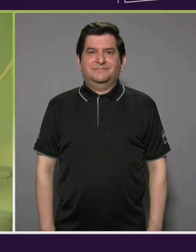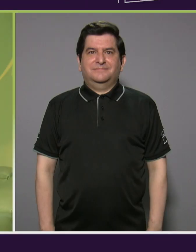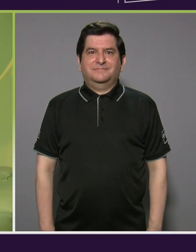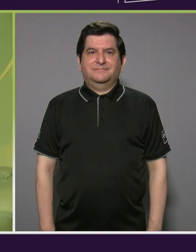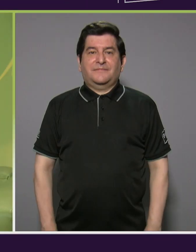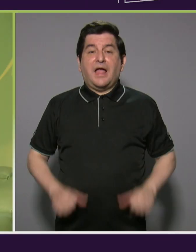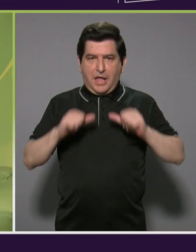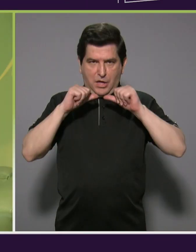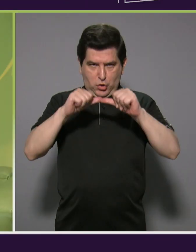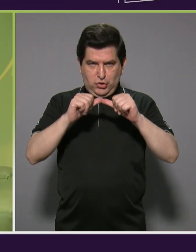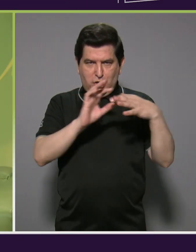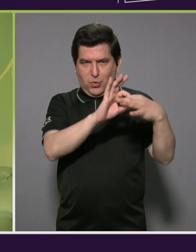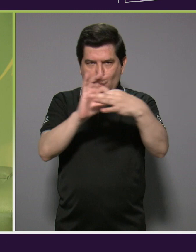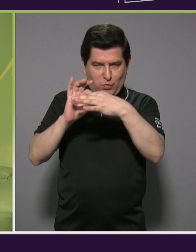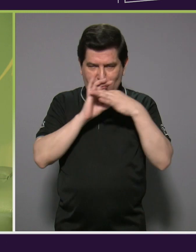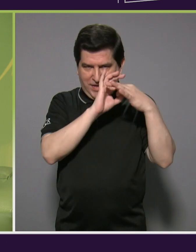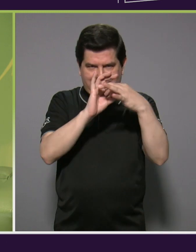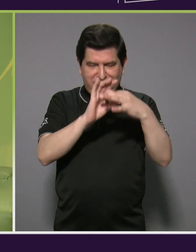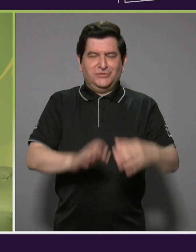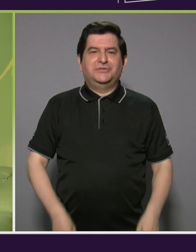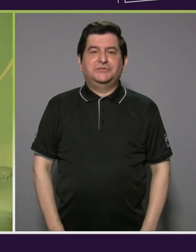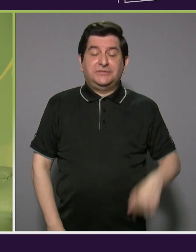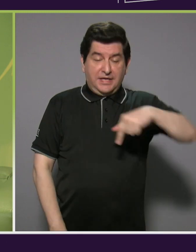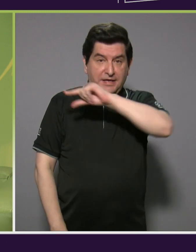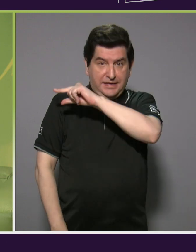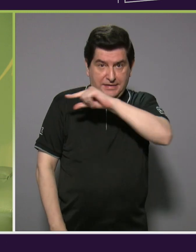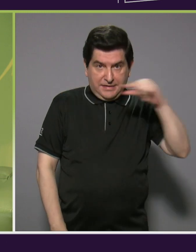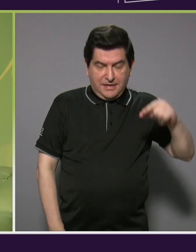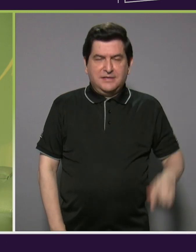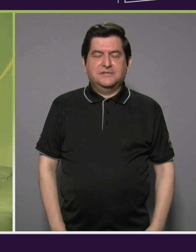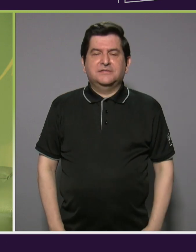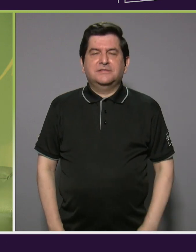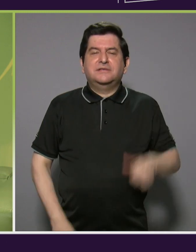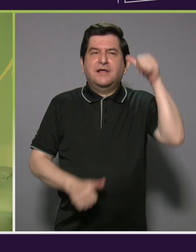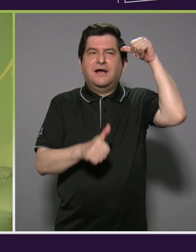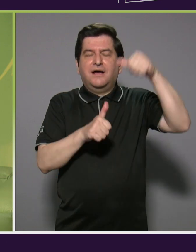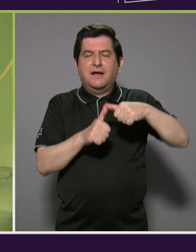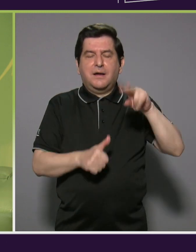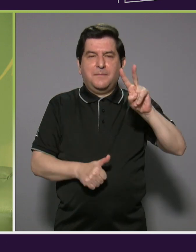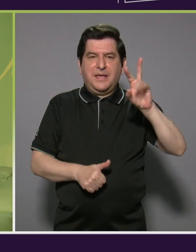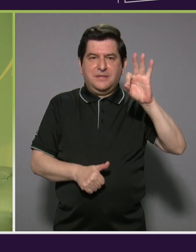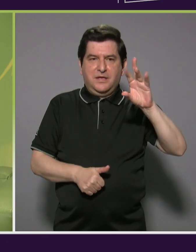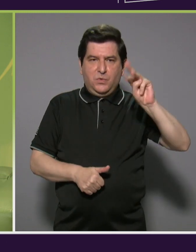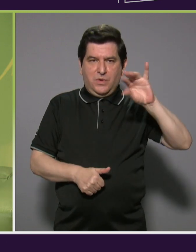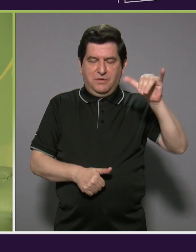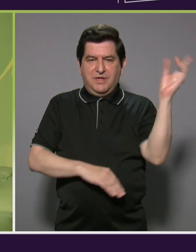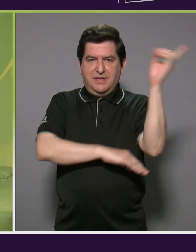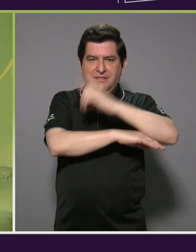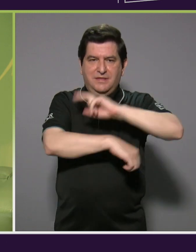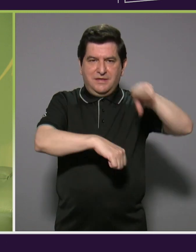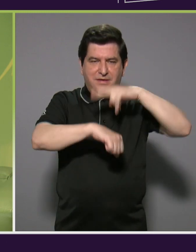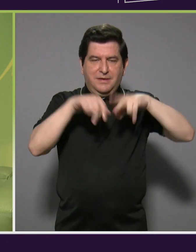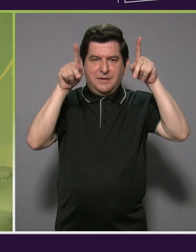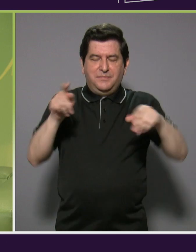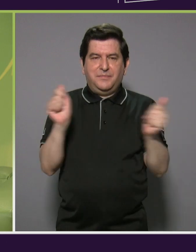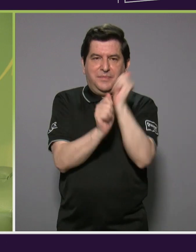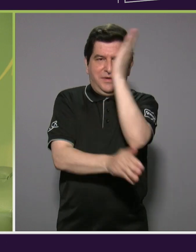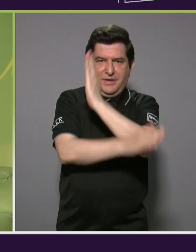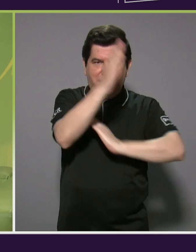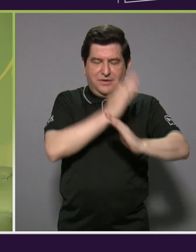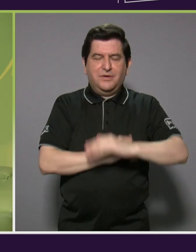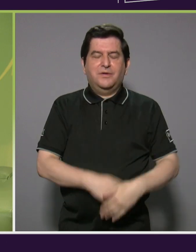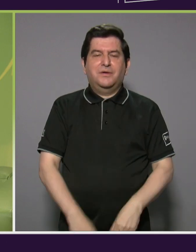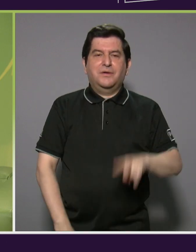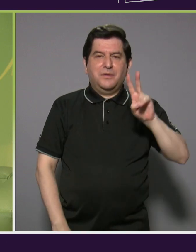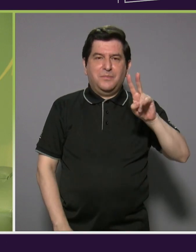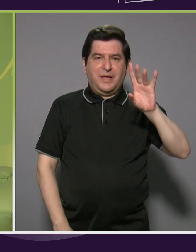Estamos de vuelta en Nexos y esta semana que se conmemora el 29 de mayo, Día Nacional de las Personas con Discapacidad y el